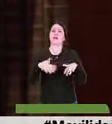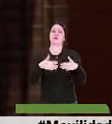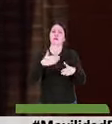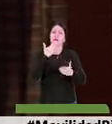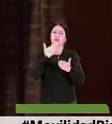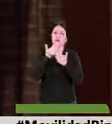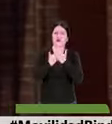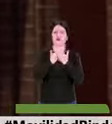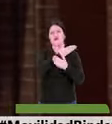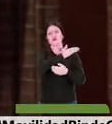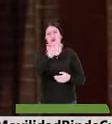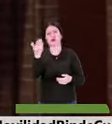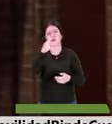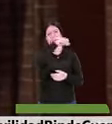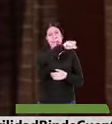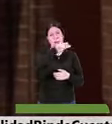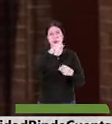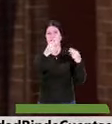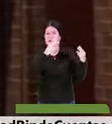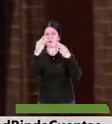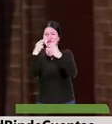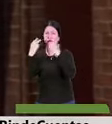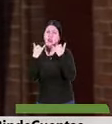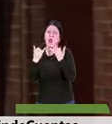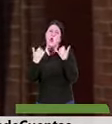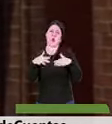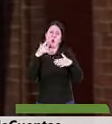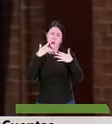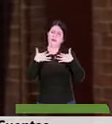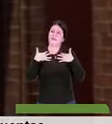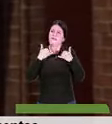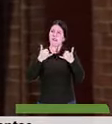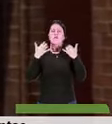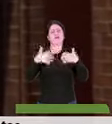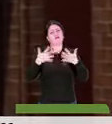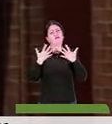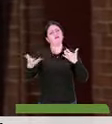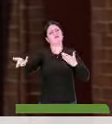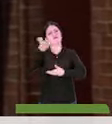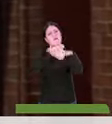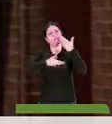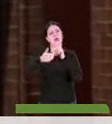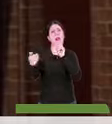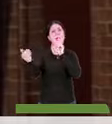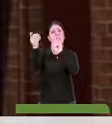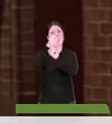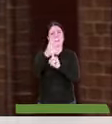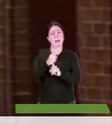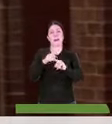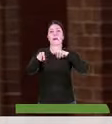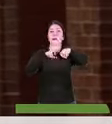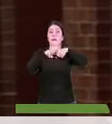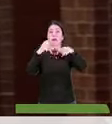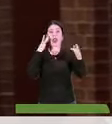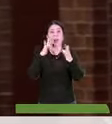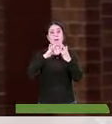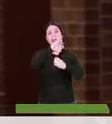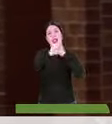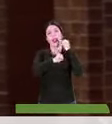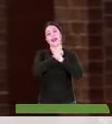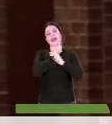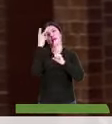que nos acompañan hasta esta hora. Estamos muy felices de compartir los logros del sector movilidad durante el año 2021